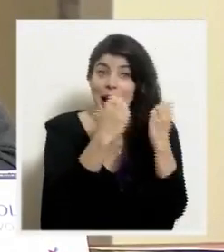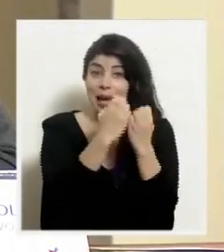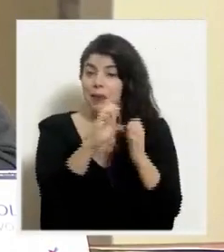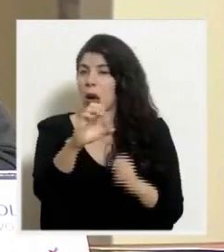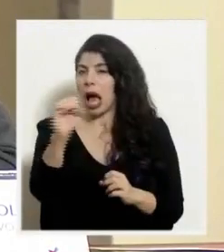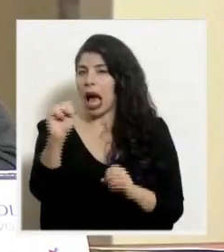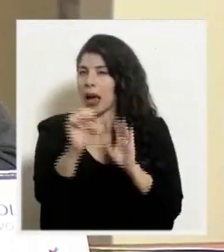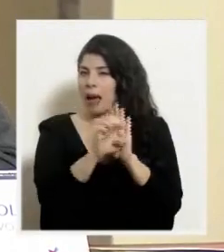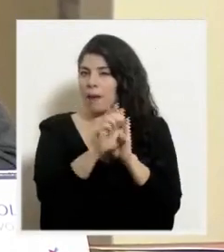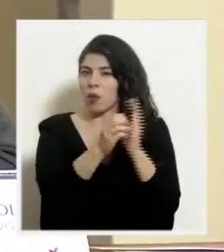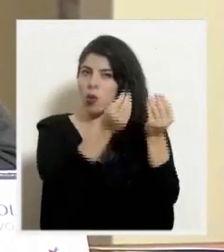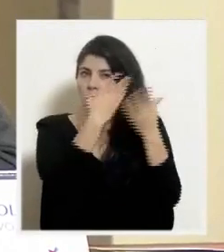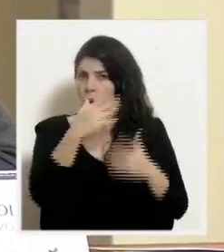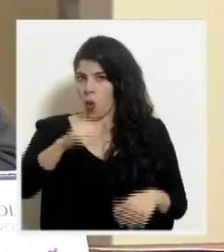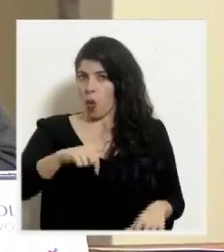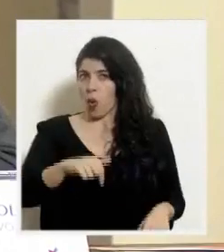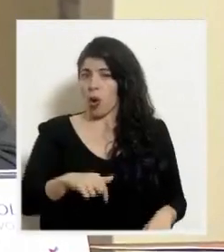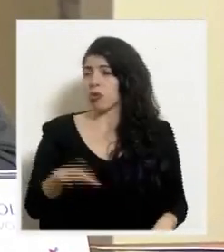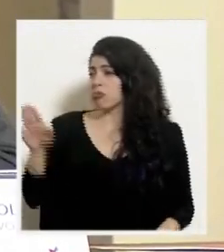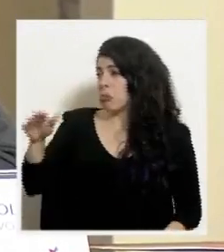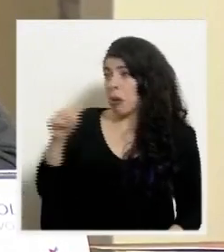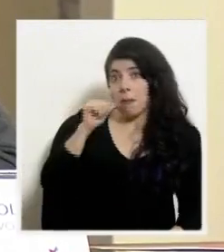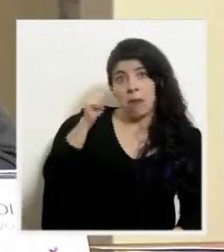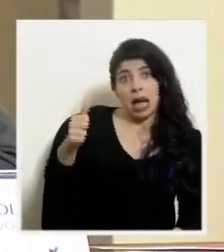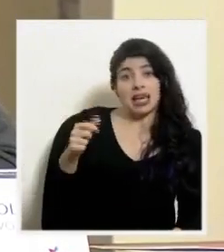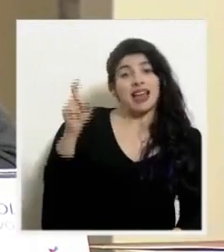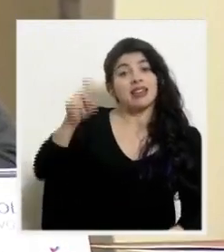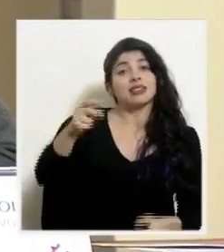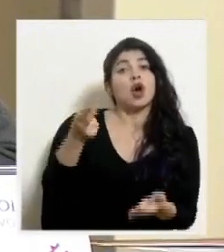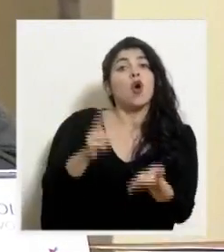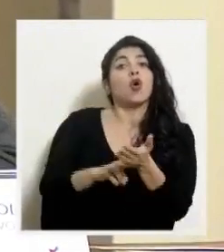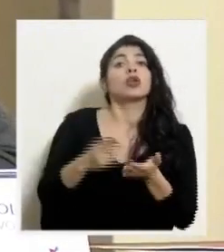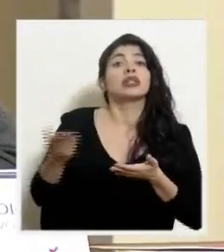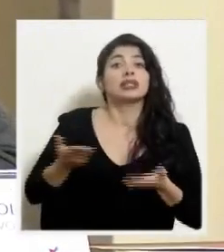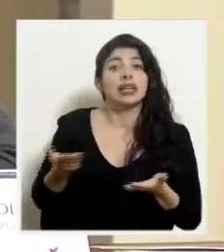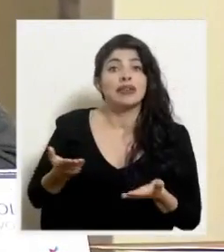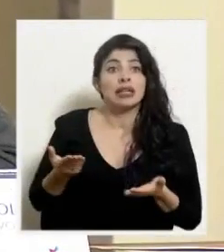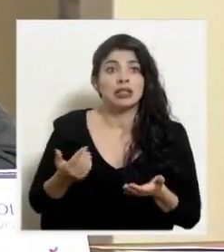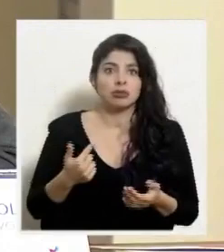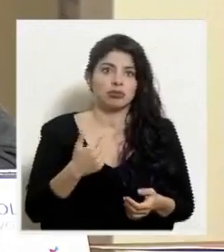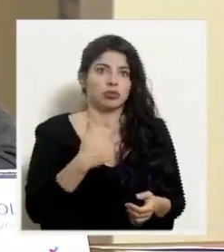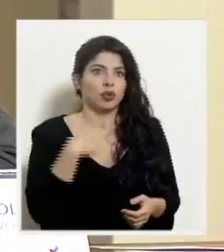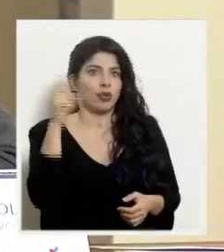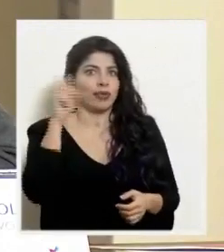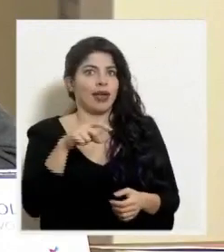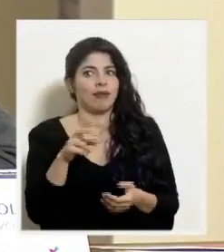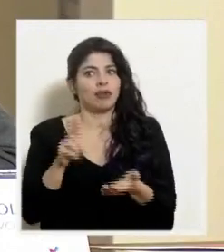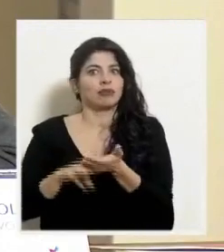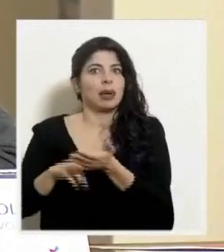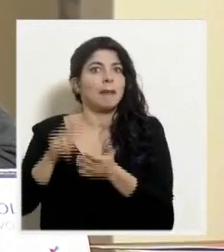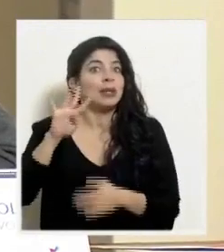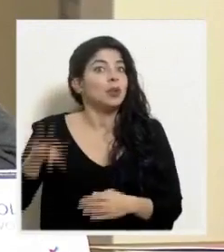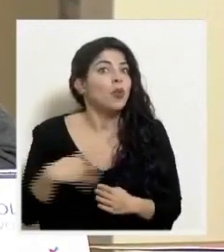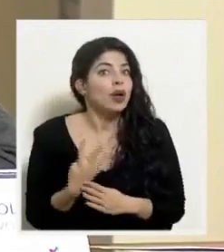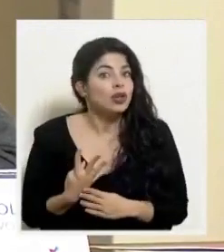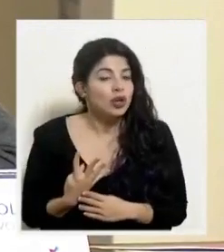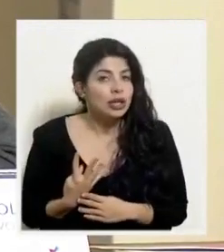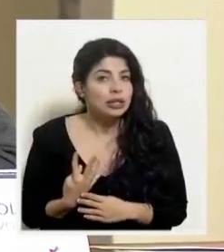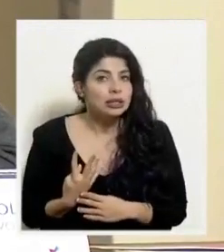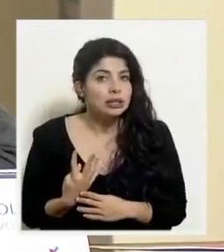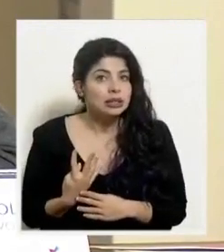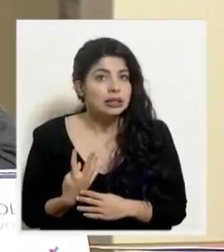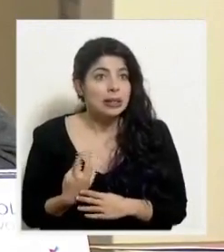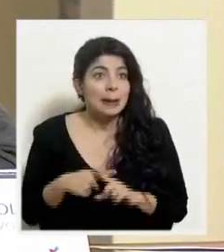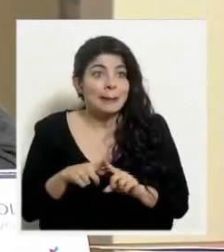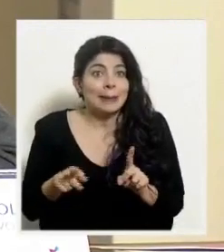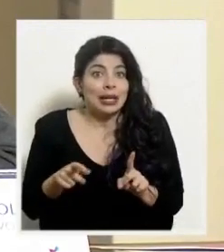dice, mañana hay que contratar servicios, yo tendré que contratarlos en 24 horas.